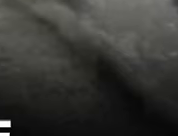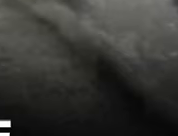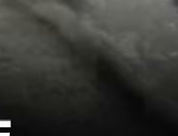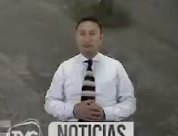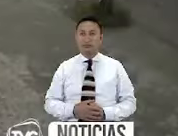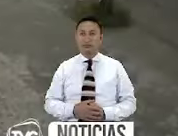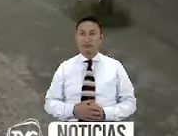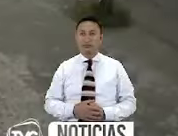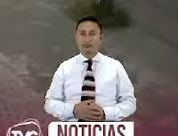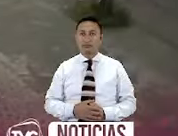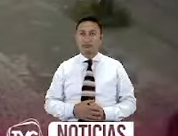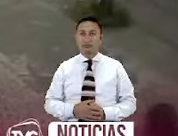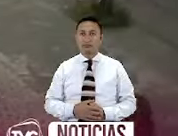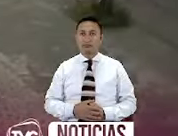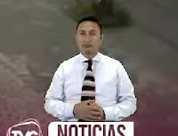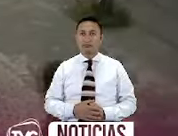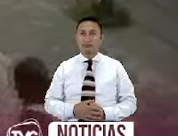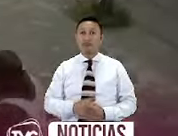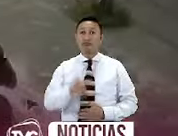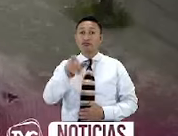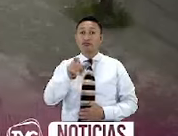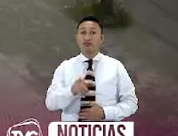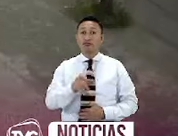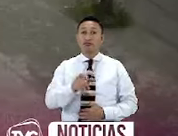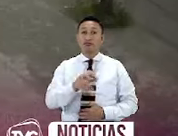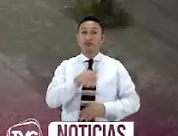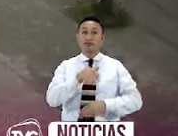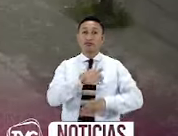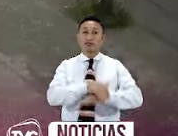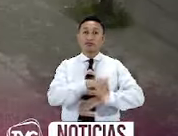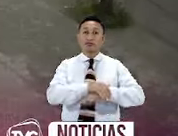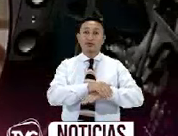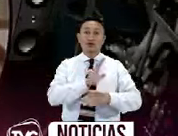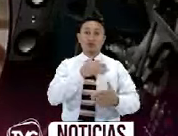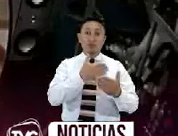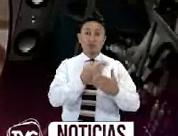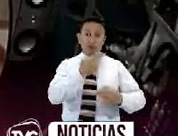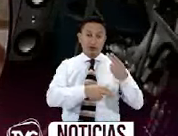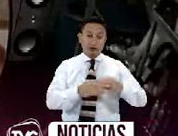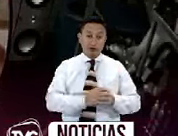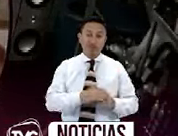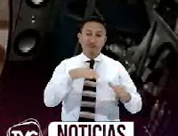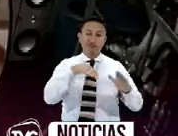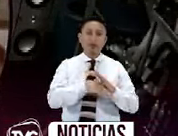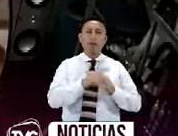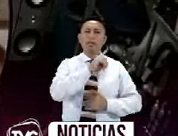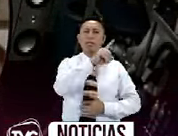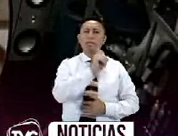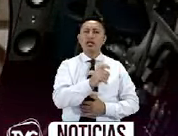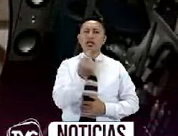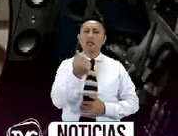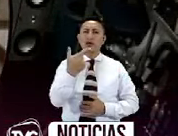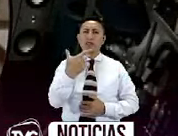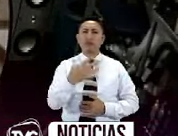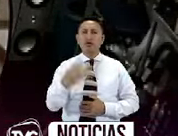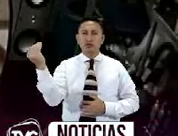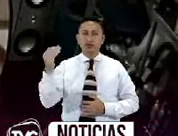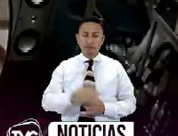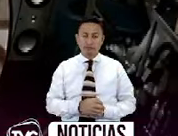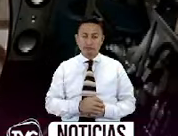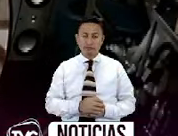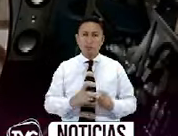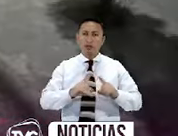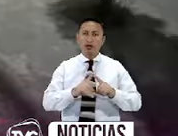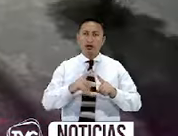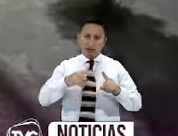El desconocido llegó en horas de la tarde a verificar el negocio. Entró, preguntó precios y se fue. Sin embargo, regresó a